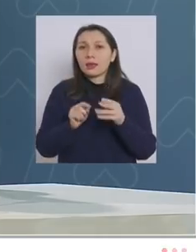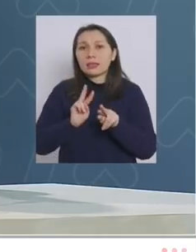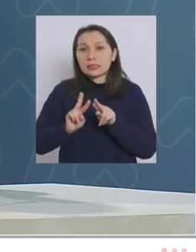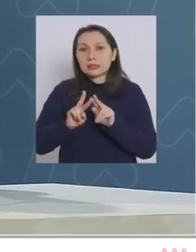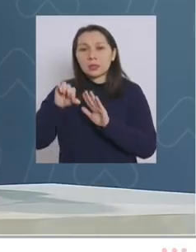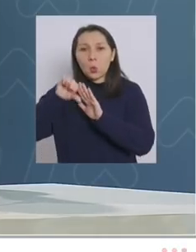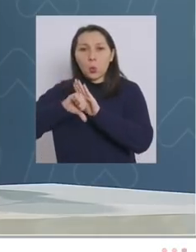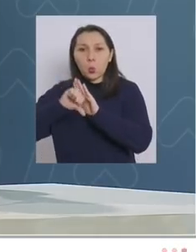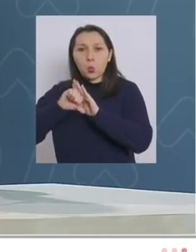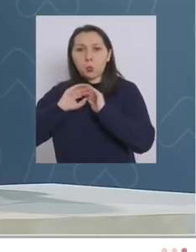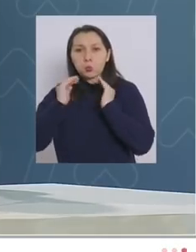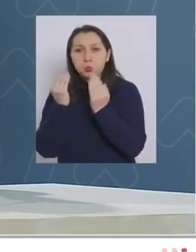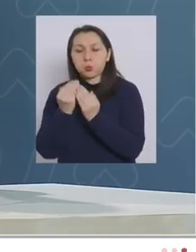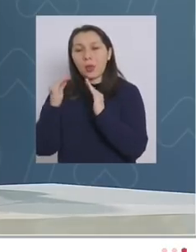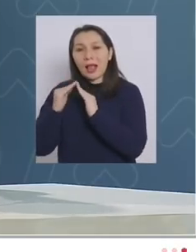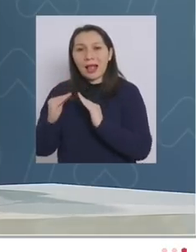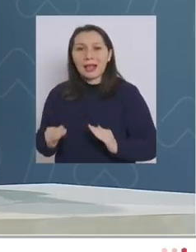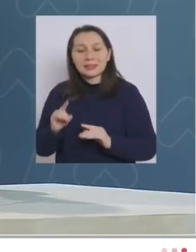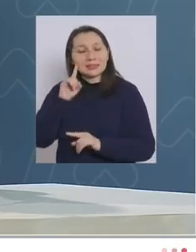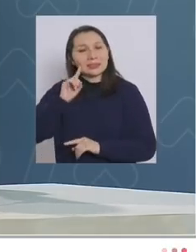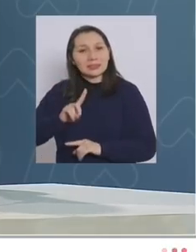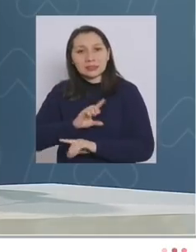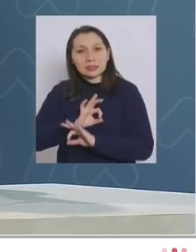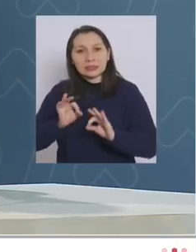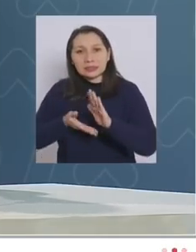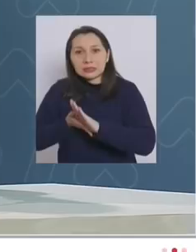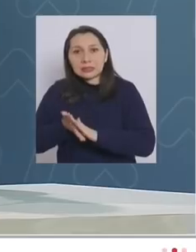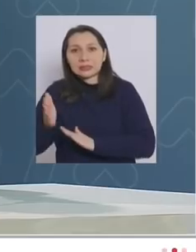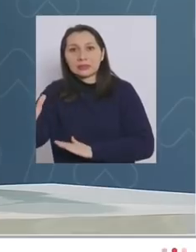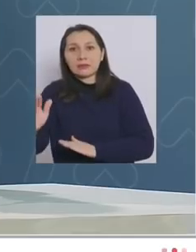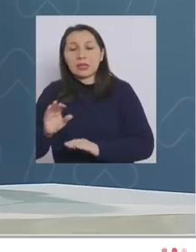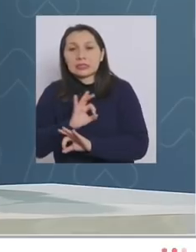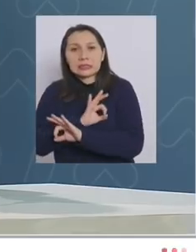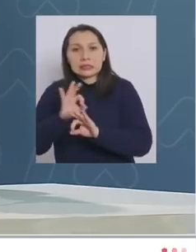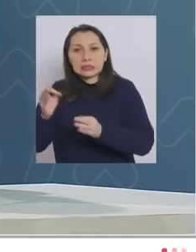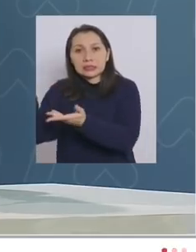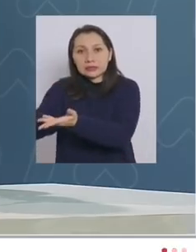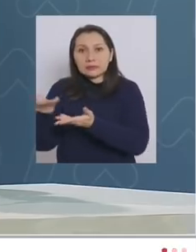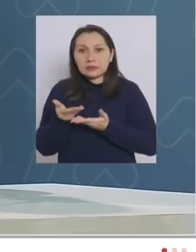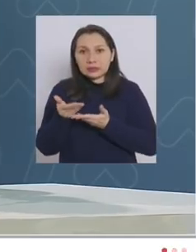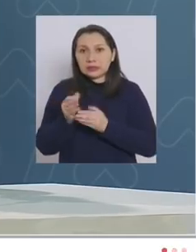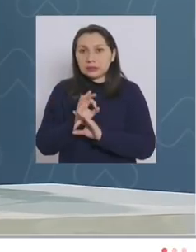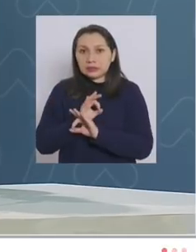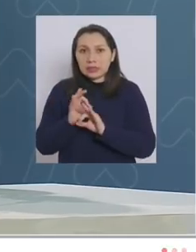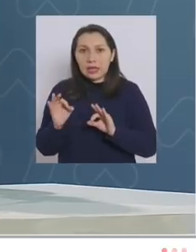su cuarentena en su domicilio sin salir de él y sin recibir visitas.